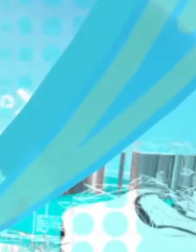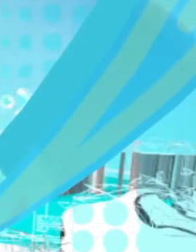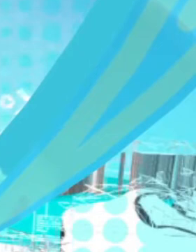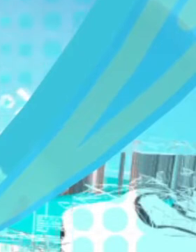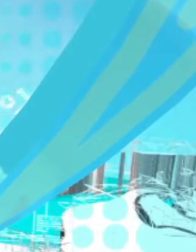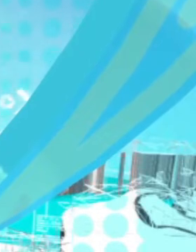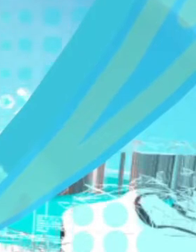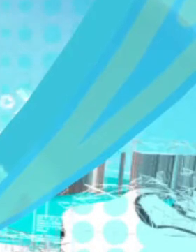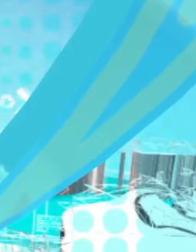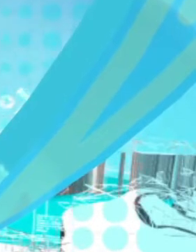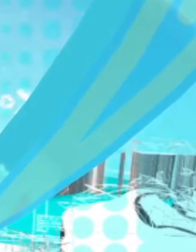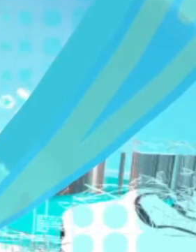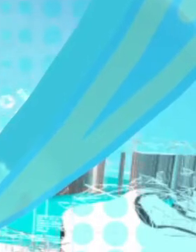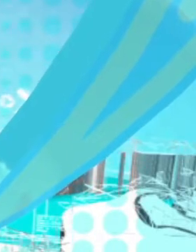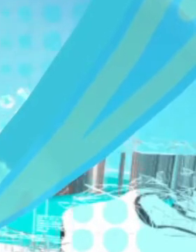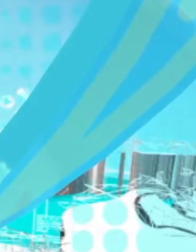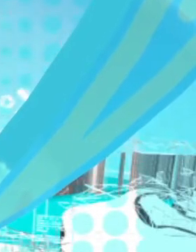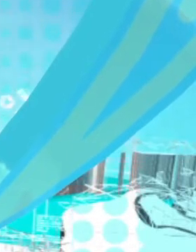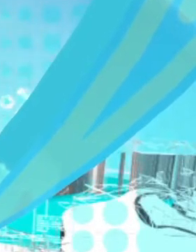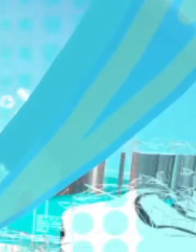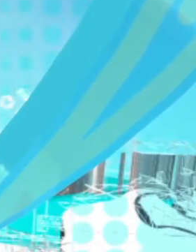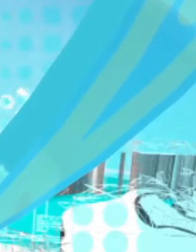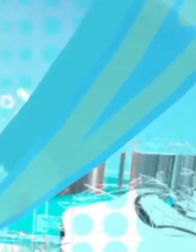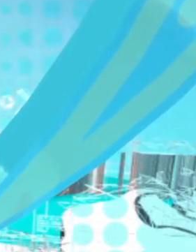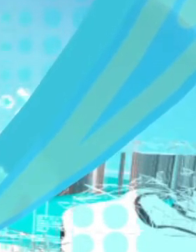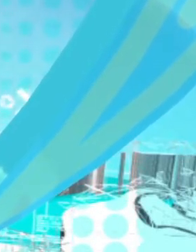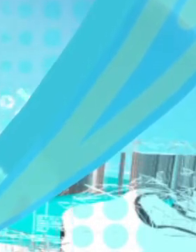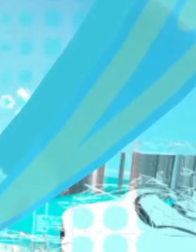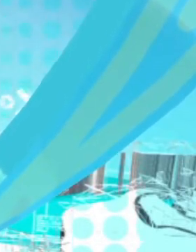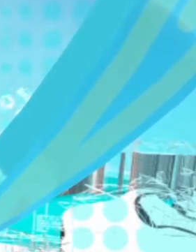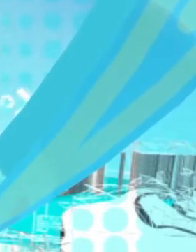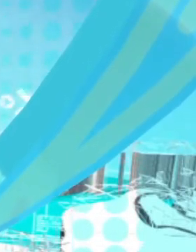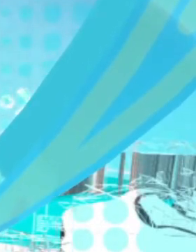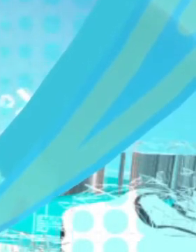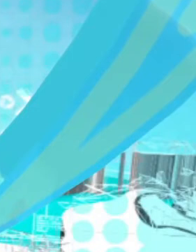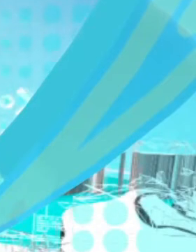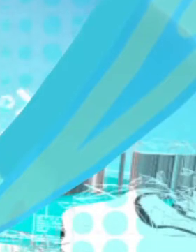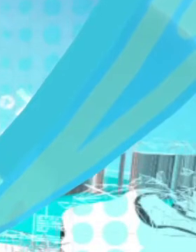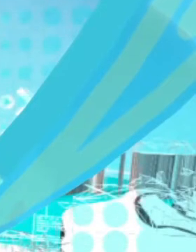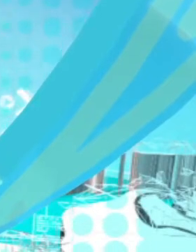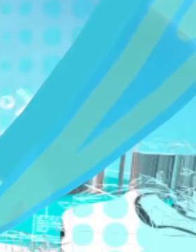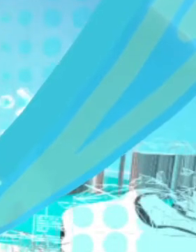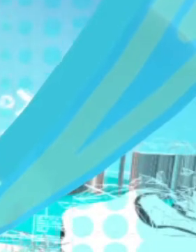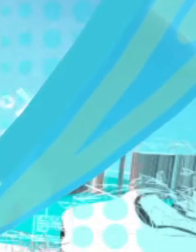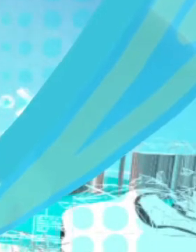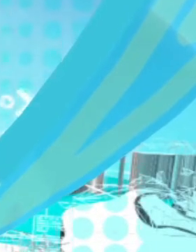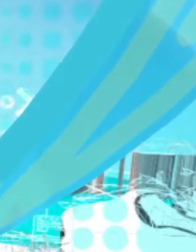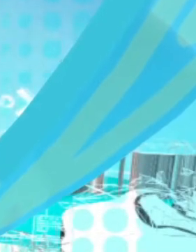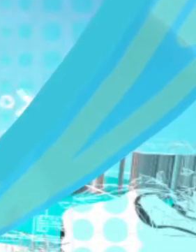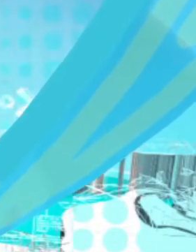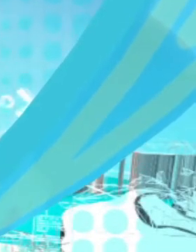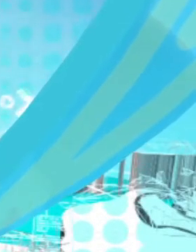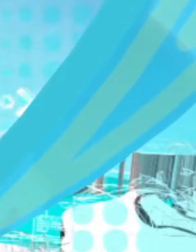divisa estadounidense. El precio del dólar ya se sitúa en la compra y en la venta por encima del umbral de los